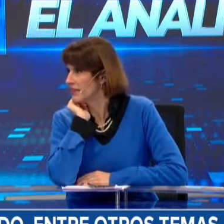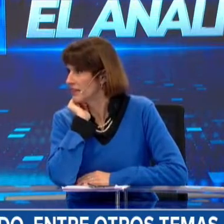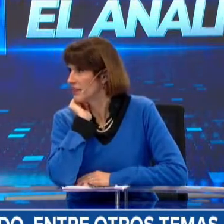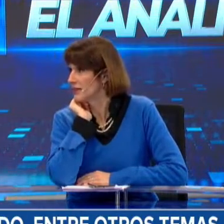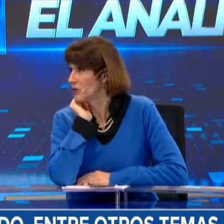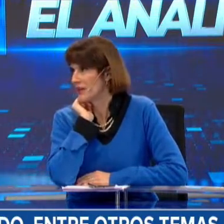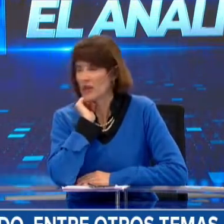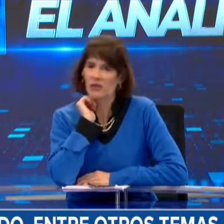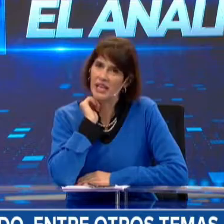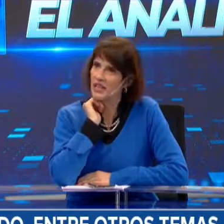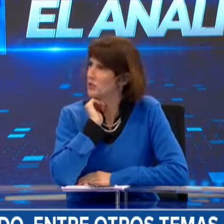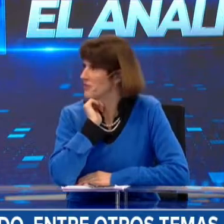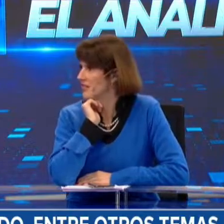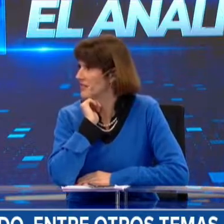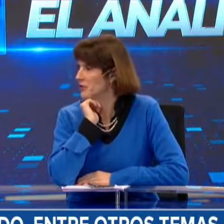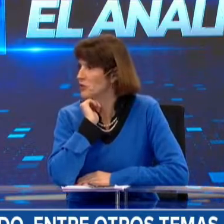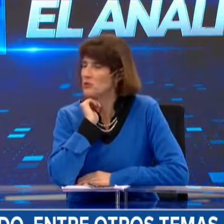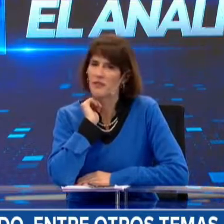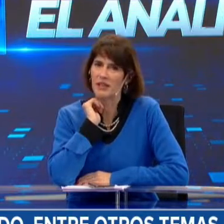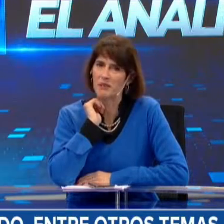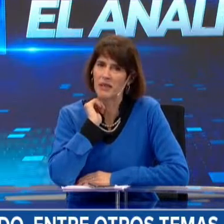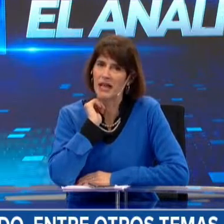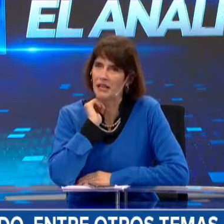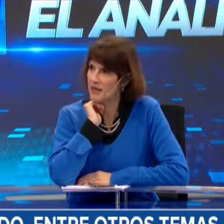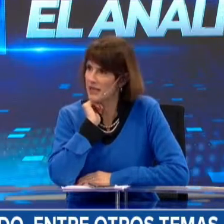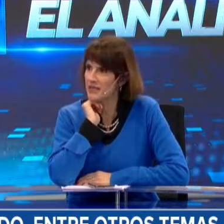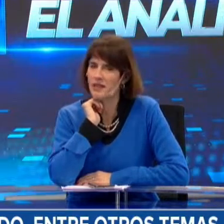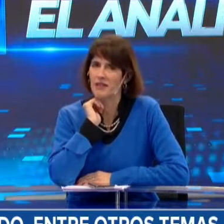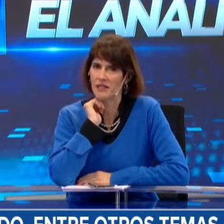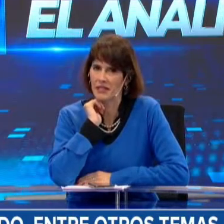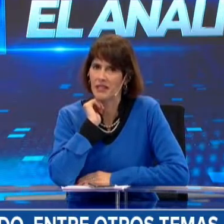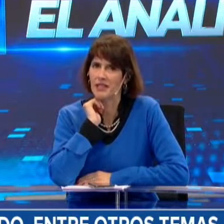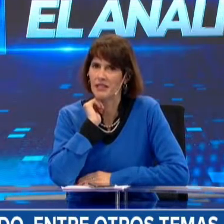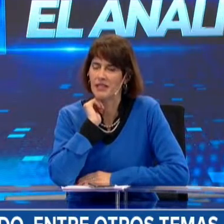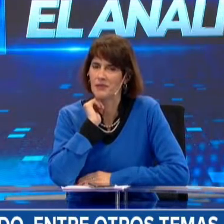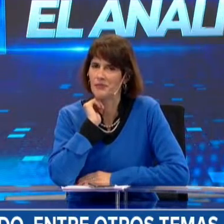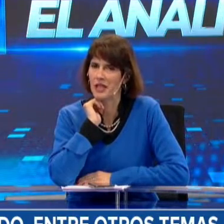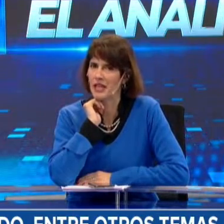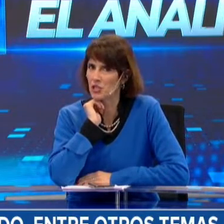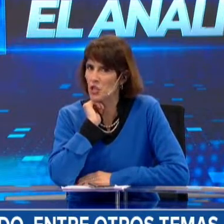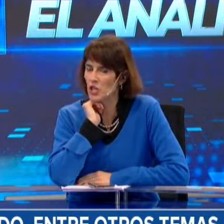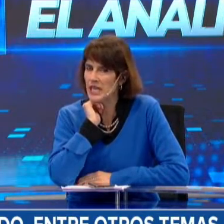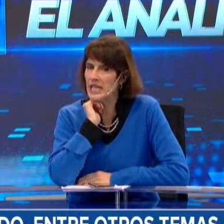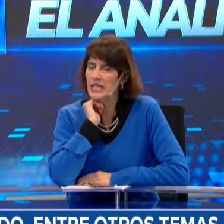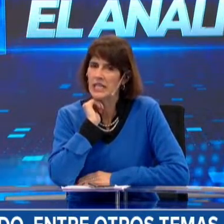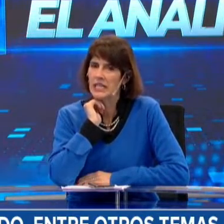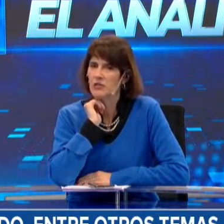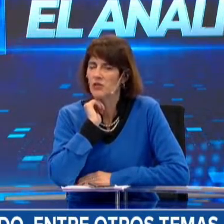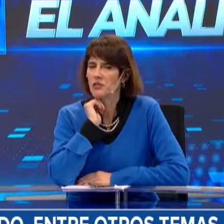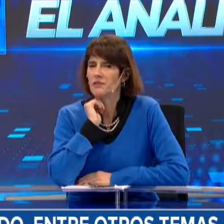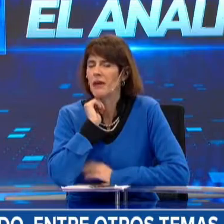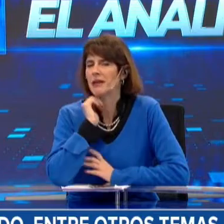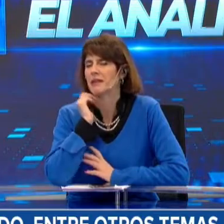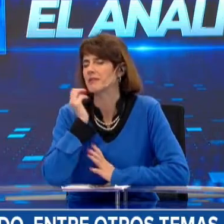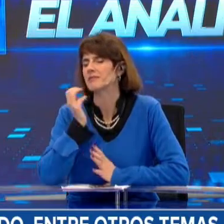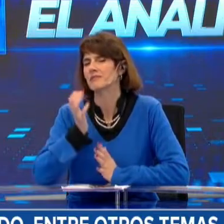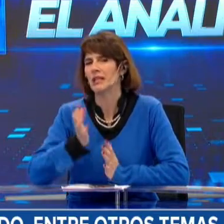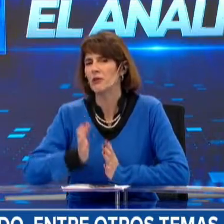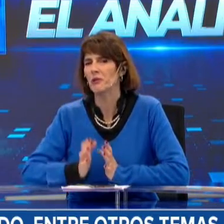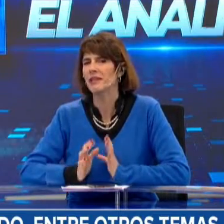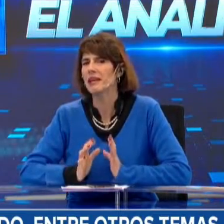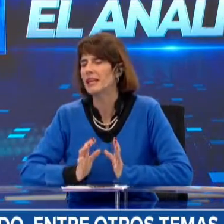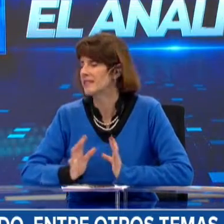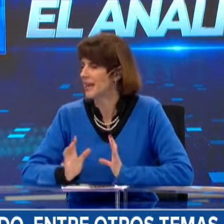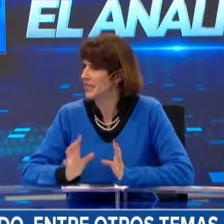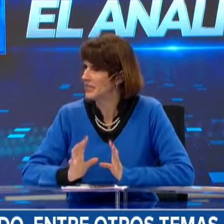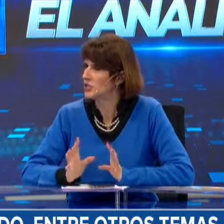Vidal, gobernador electo de Santa Cruz, y Felipe Álvarez ambos dos. de La Rioja. Ausente. Claro.